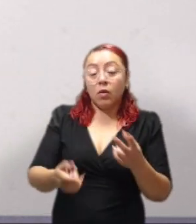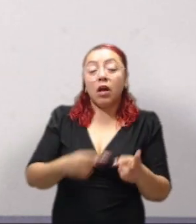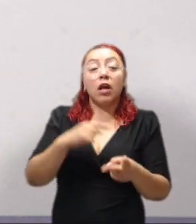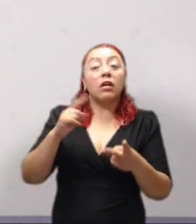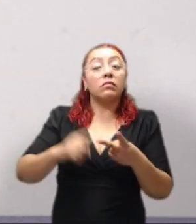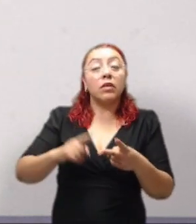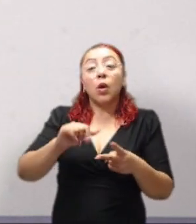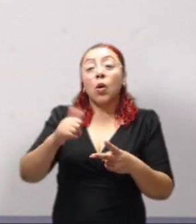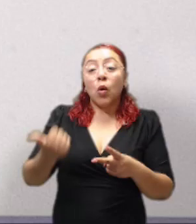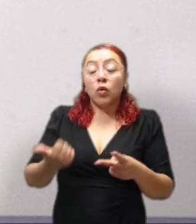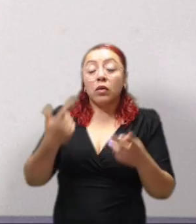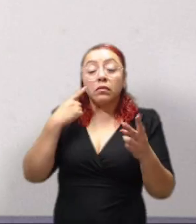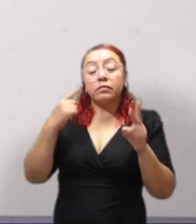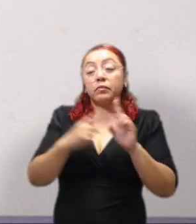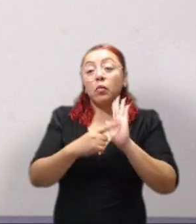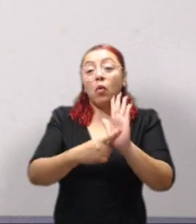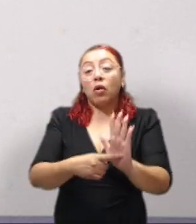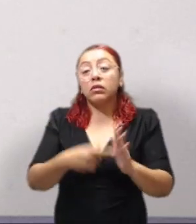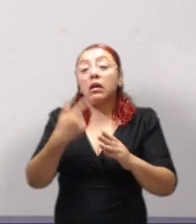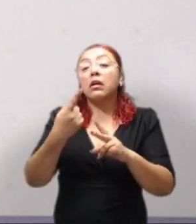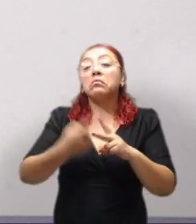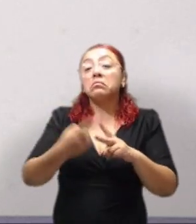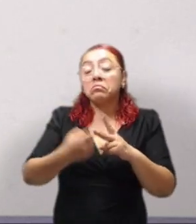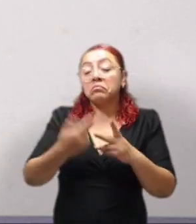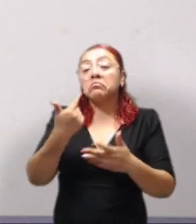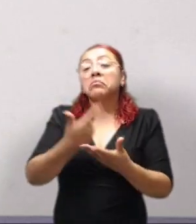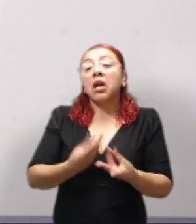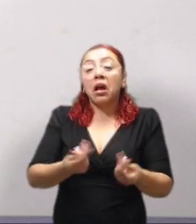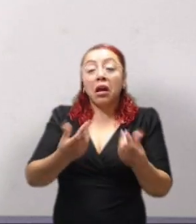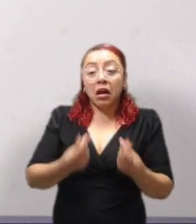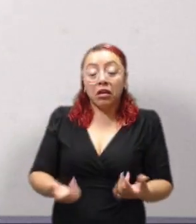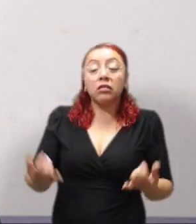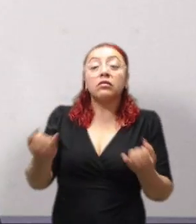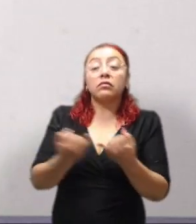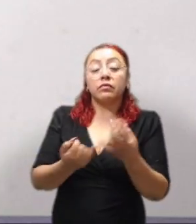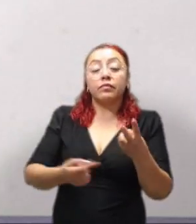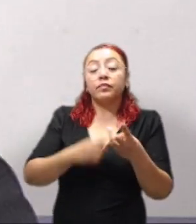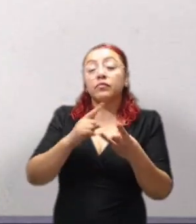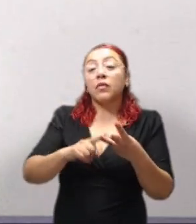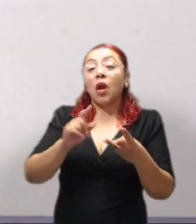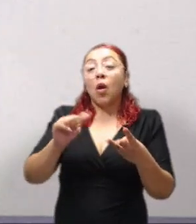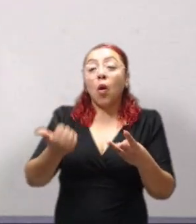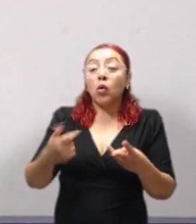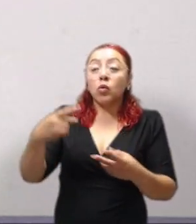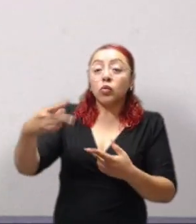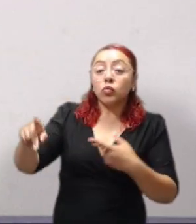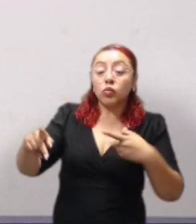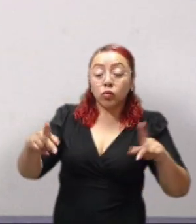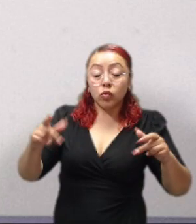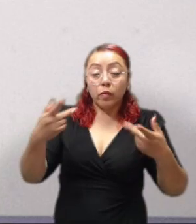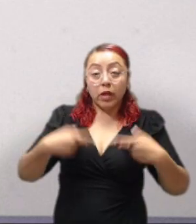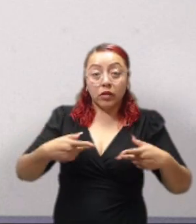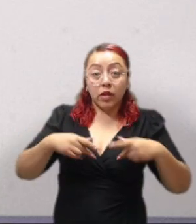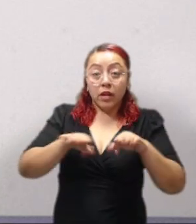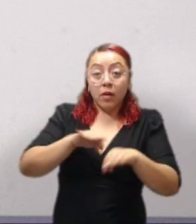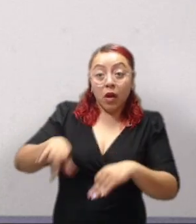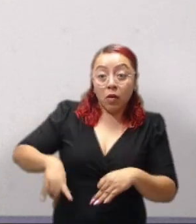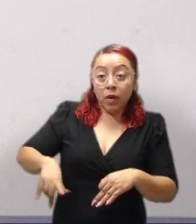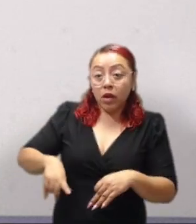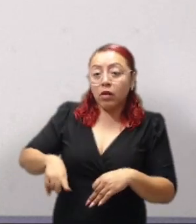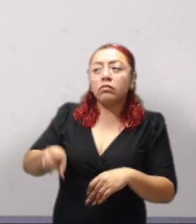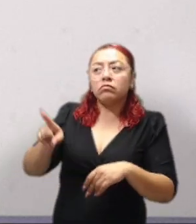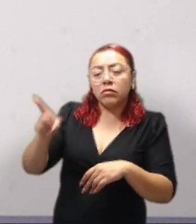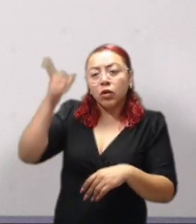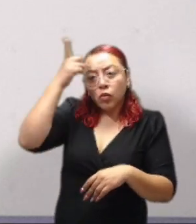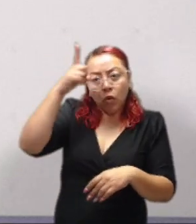y los bienes y servicios que tenemos pues cada uno de los servidores públicos igual eh necesitamos actualizar